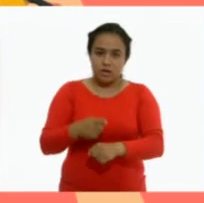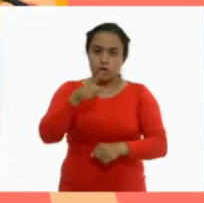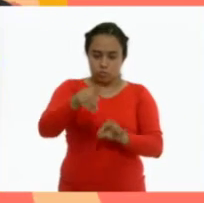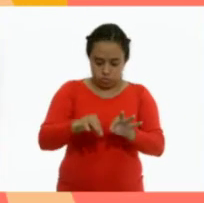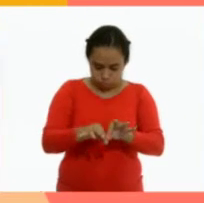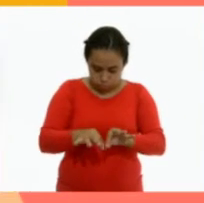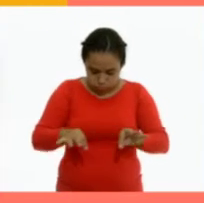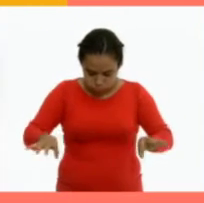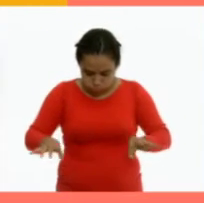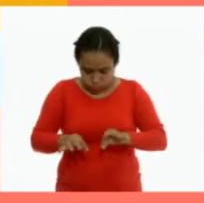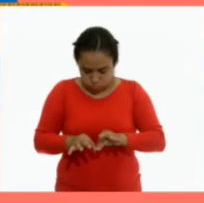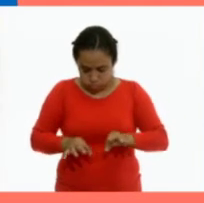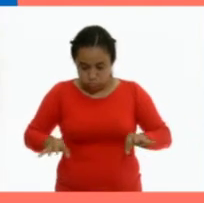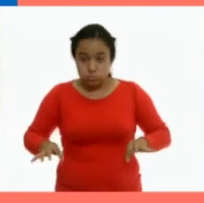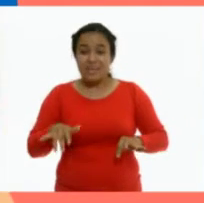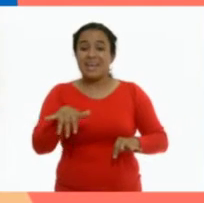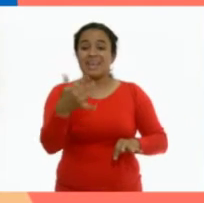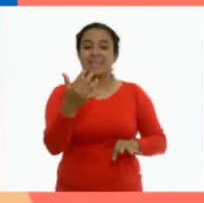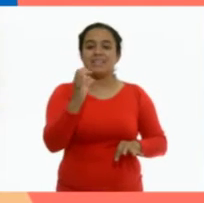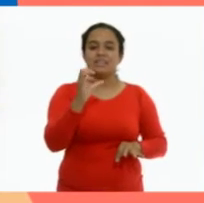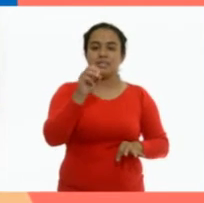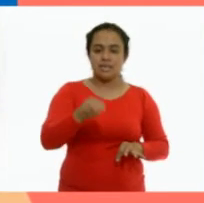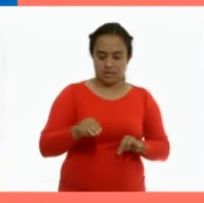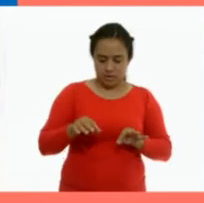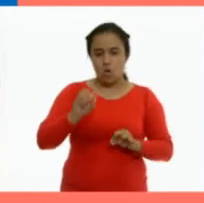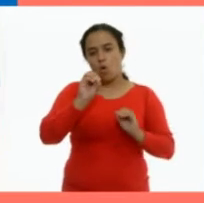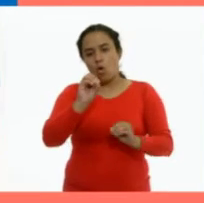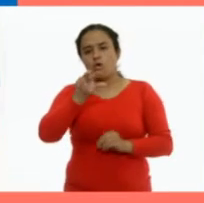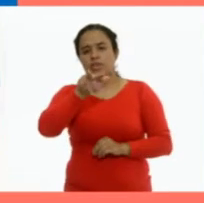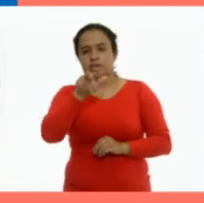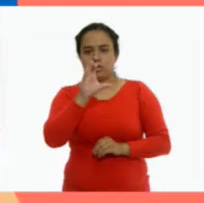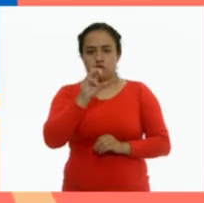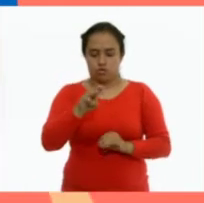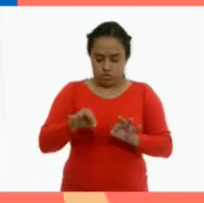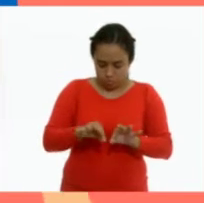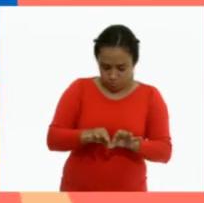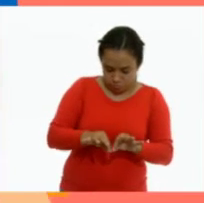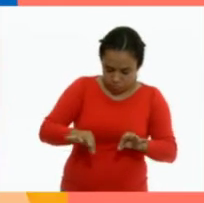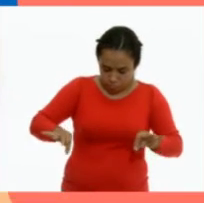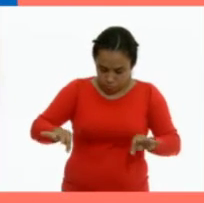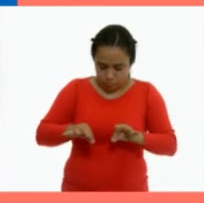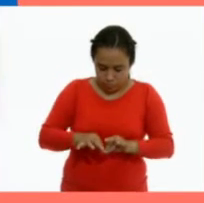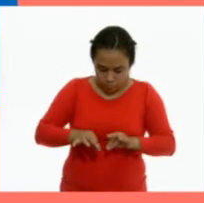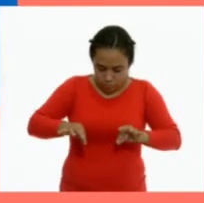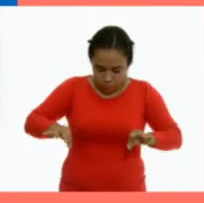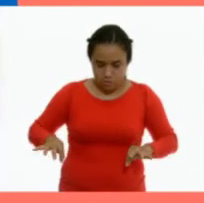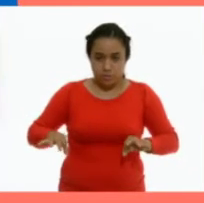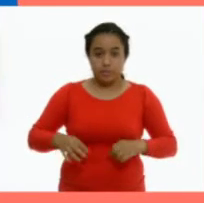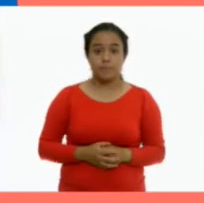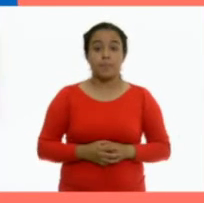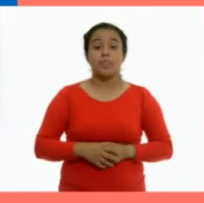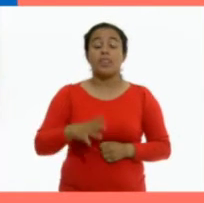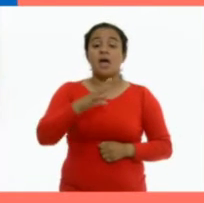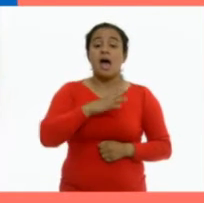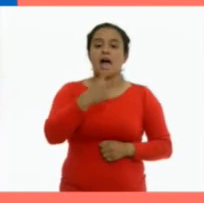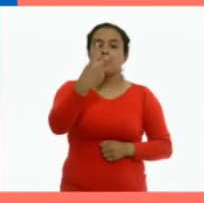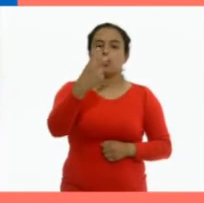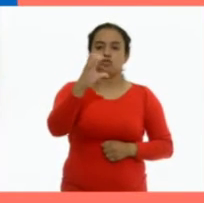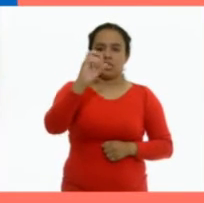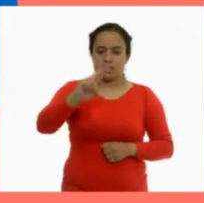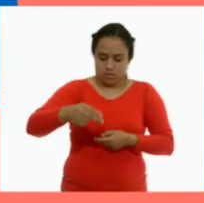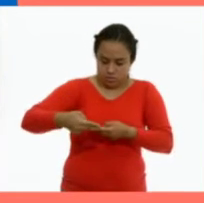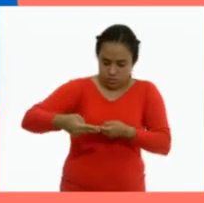el plumón o la pluma de 15 a 18 centímetros de largo de un lado, dejando un margen de